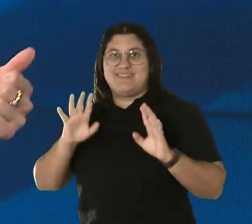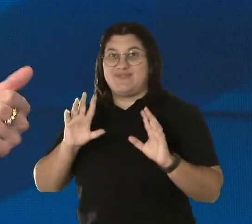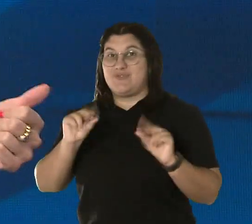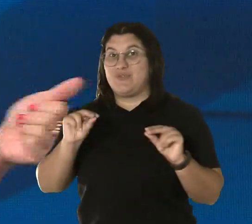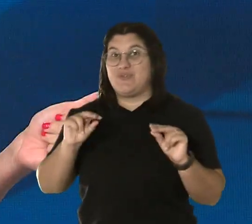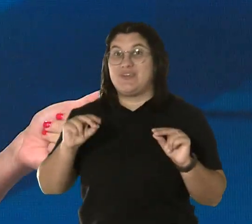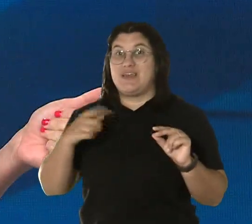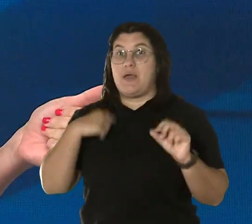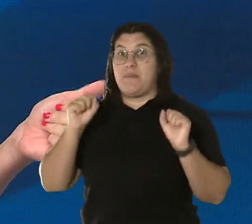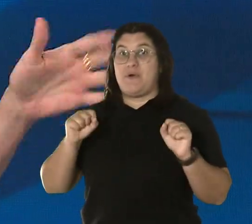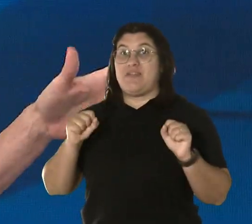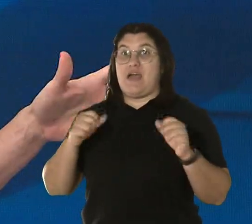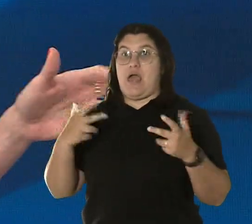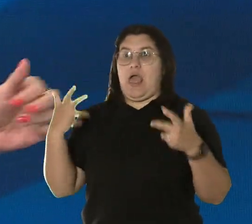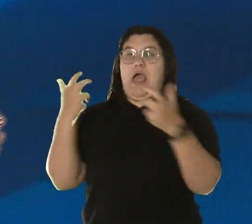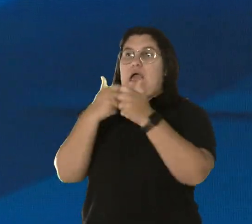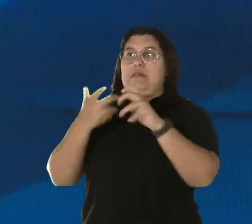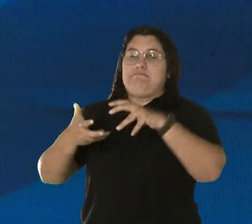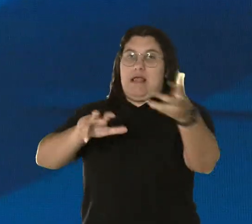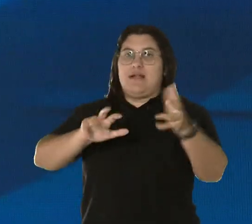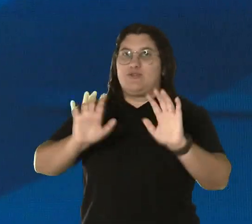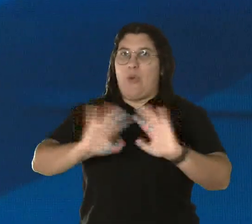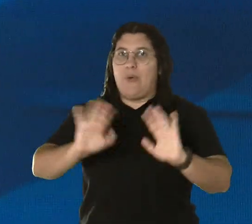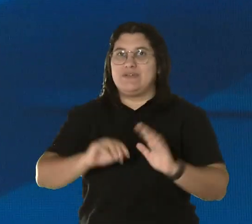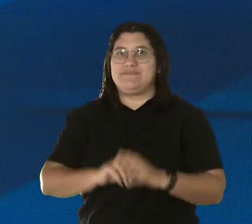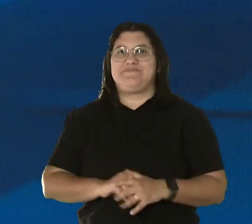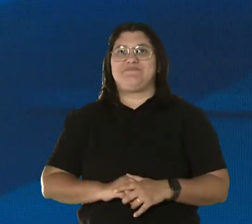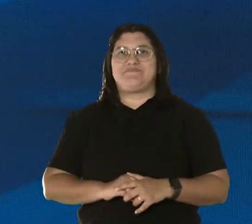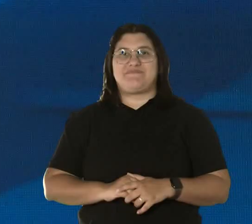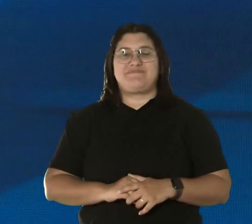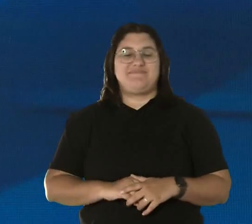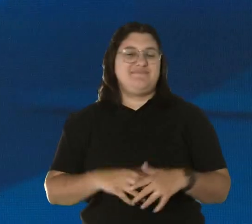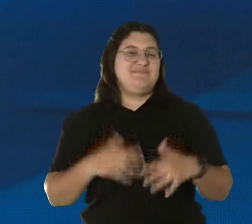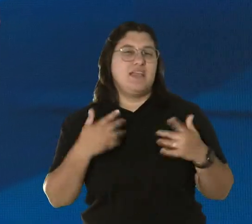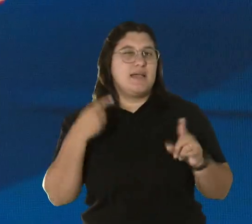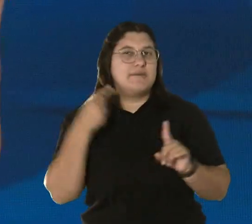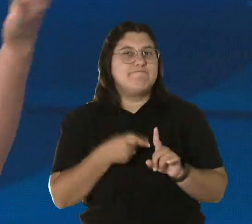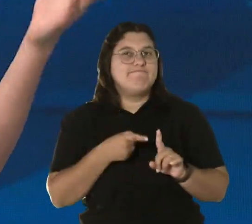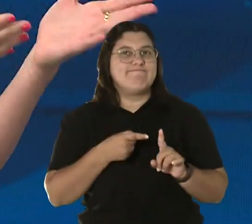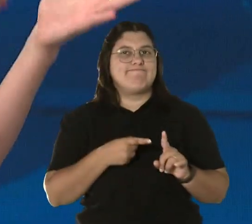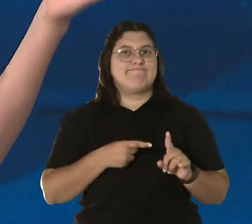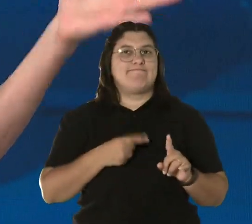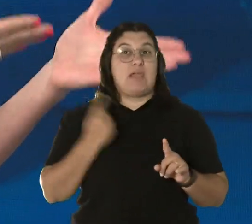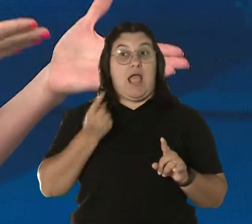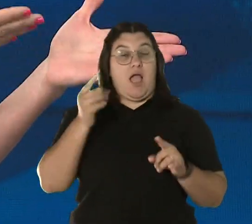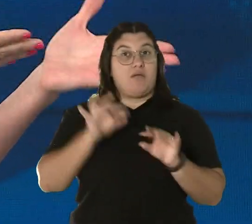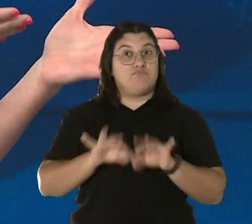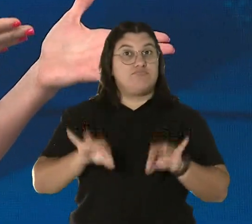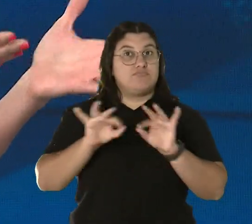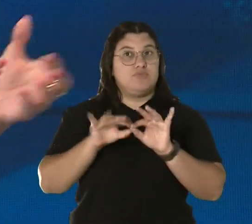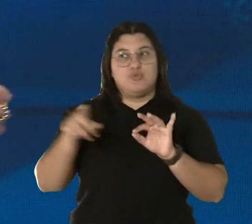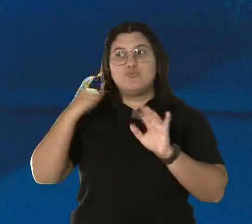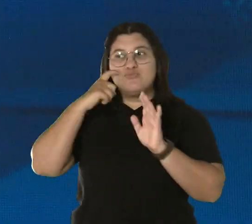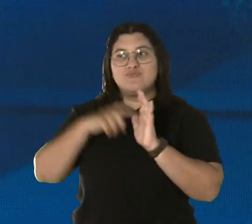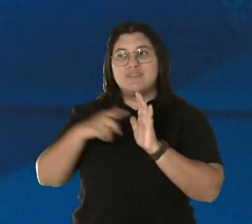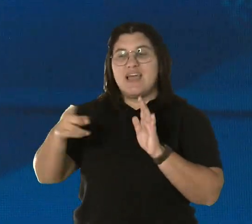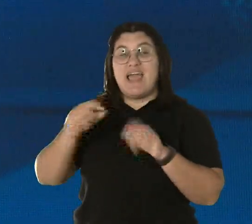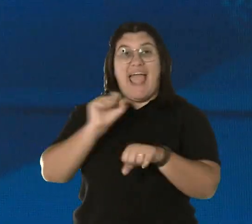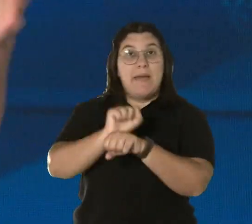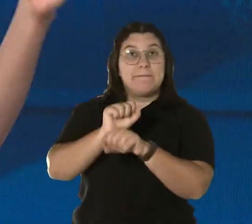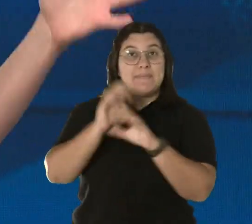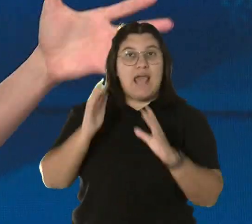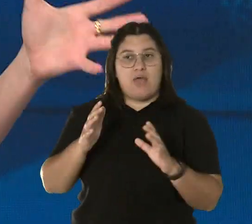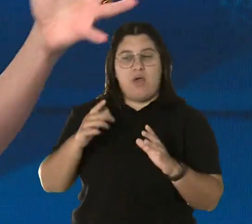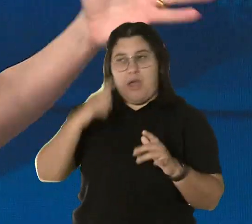puede traer un poco de más problemas. Entonces, ¿verdad? Es algo importante que, como bien mencionas, el empleado, una vez se le da